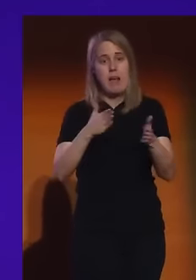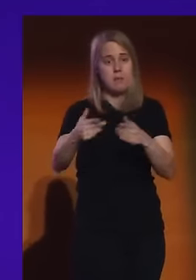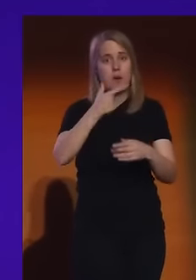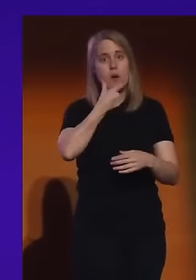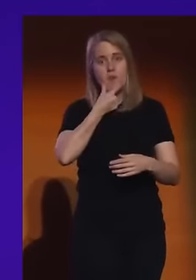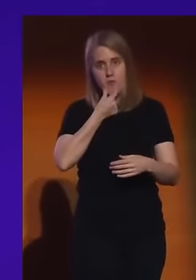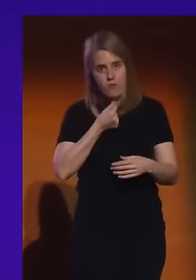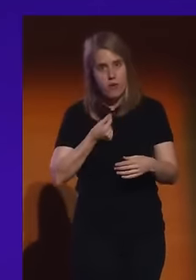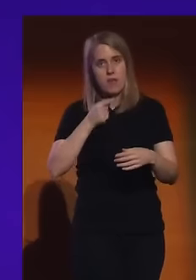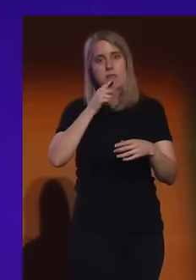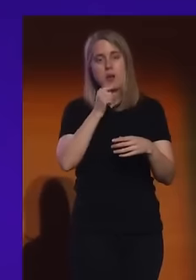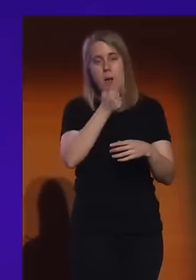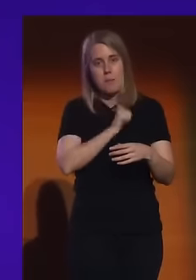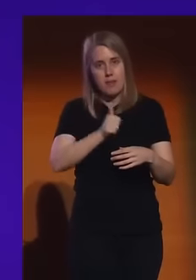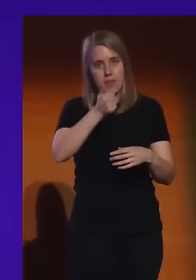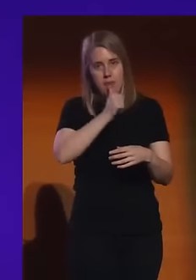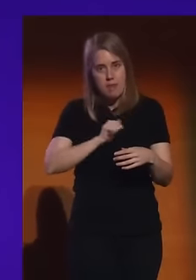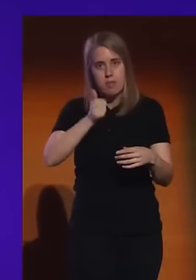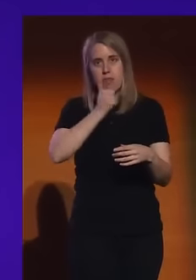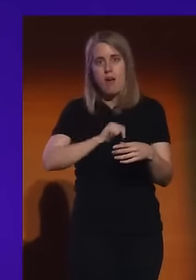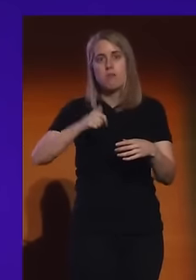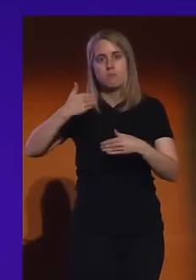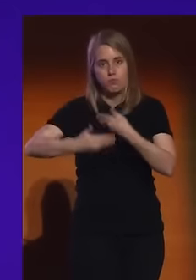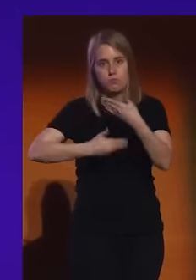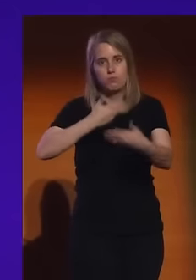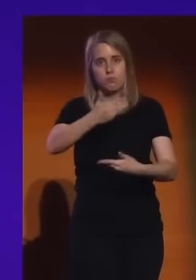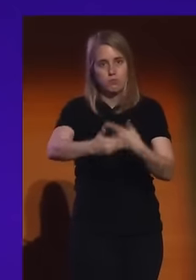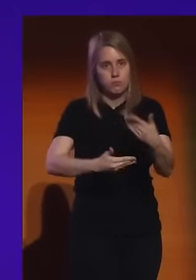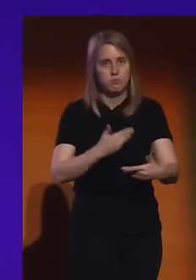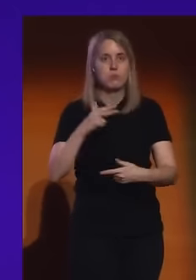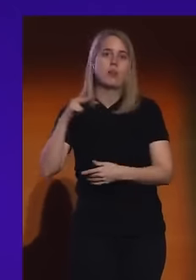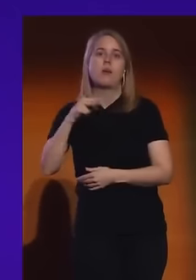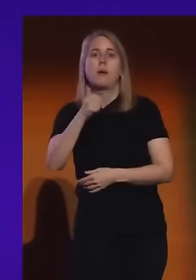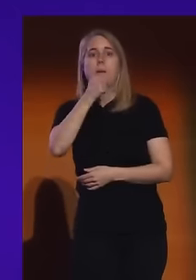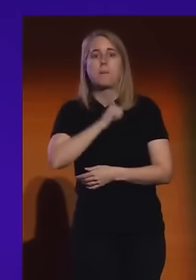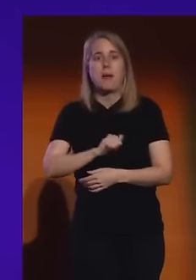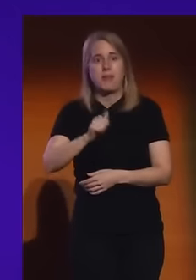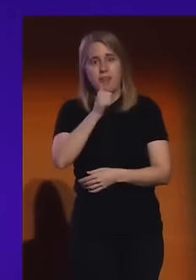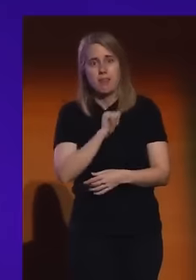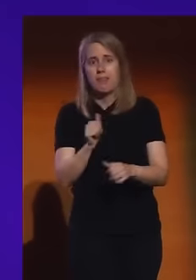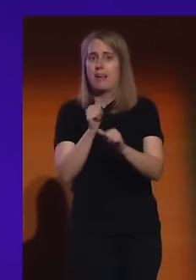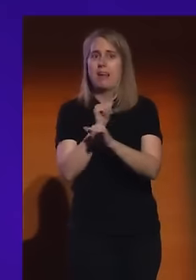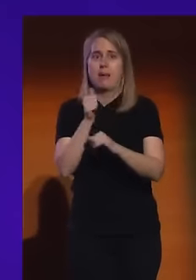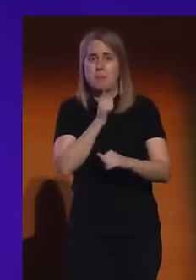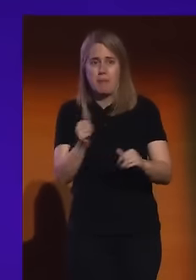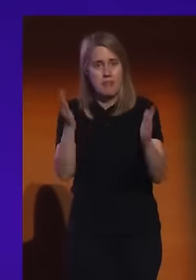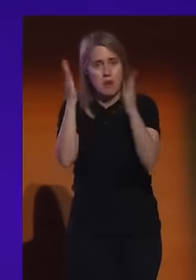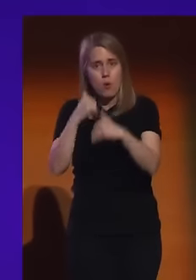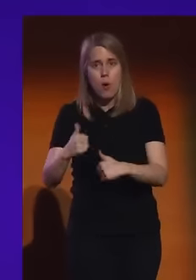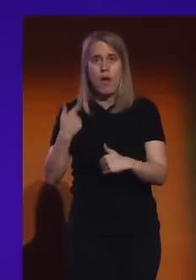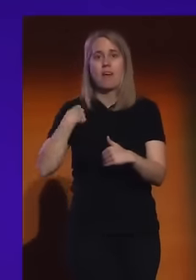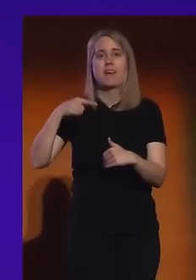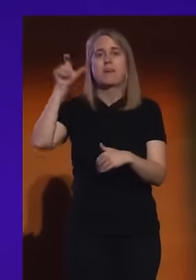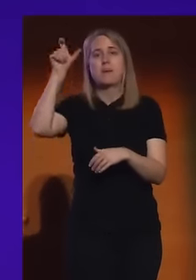pentz handin arzen Ari gara la pente inen